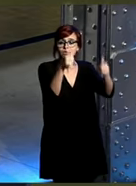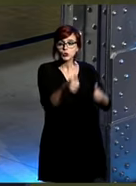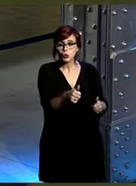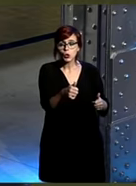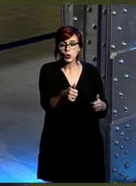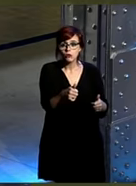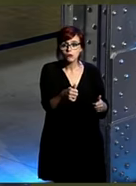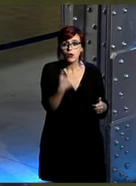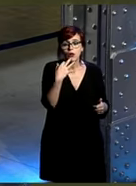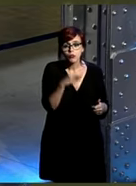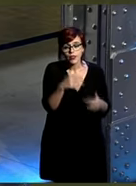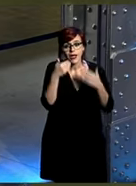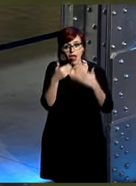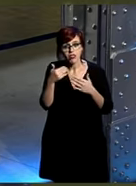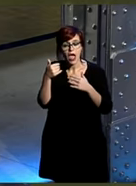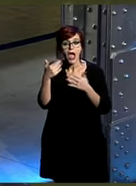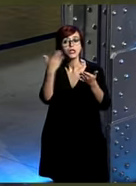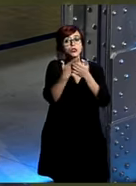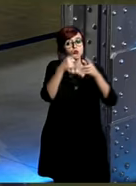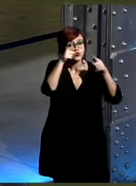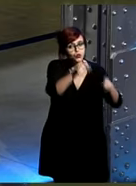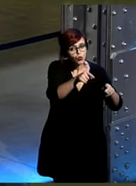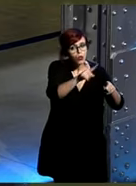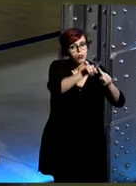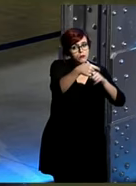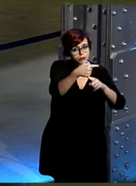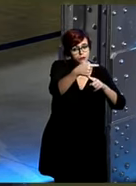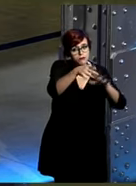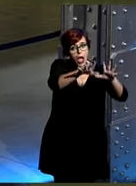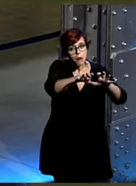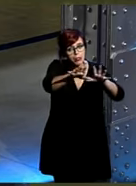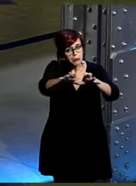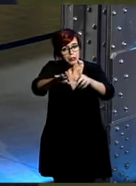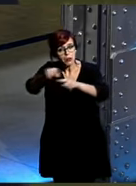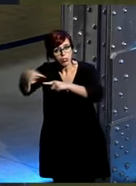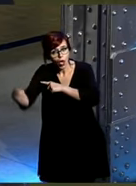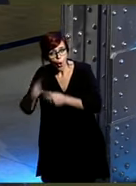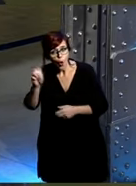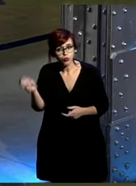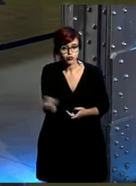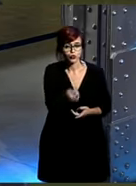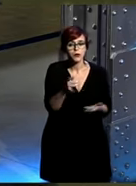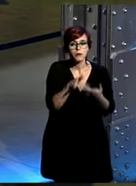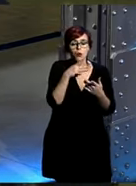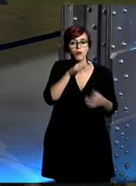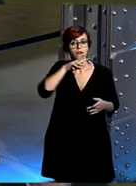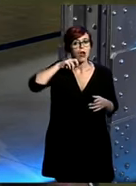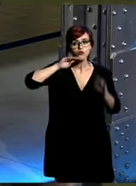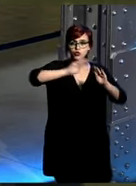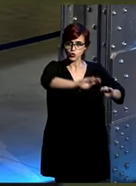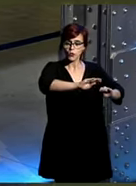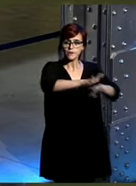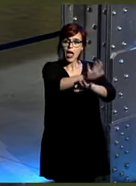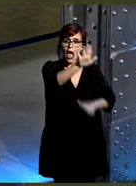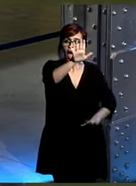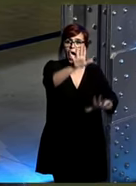hizo generar otras evidencias. Y yo lo que me estaba fijando en otras evidencias. Pero a lo mejor esas evidencias de su valía las había conseguido no